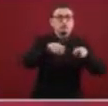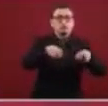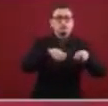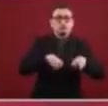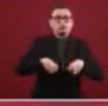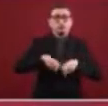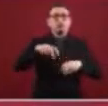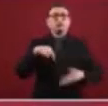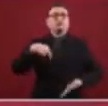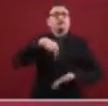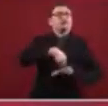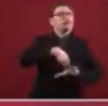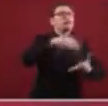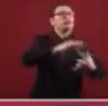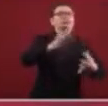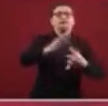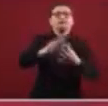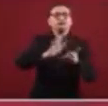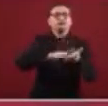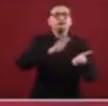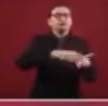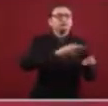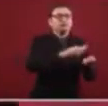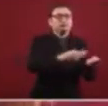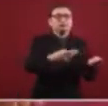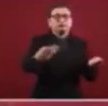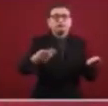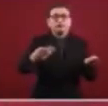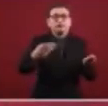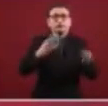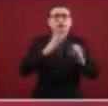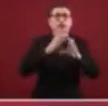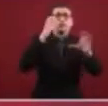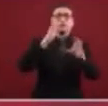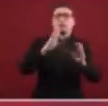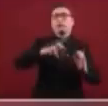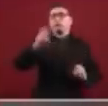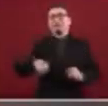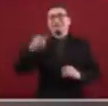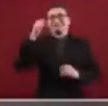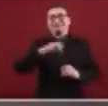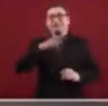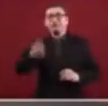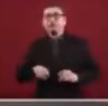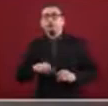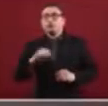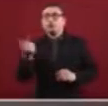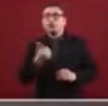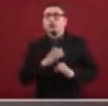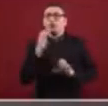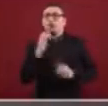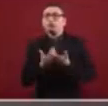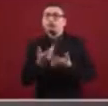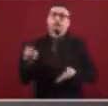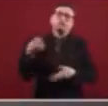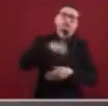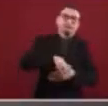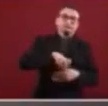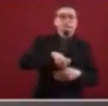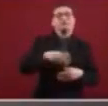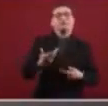y les entregaba volantes y me bajaba por la puerta de atrás y esperaba al otro y me subía.